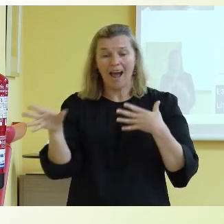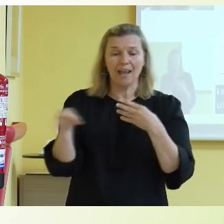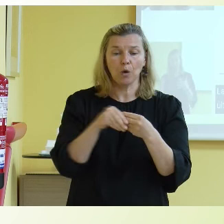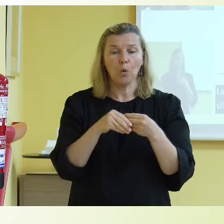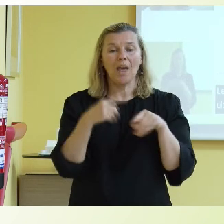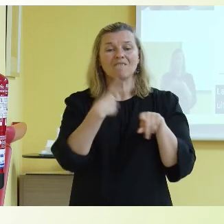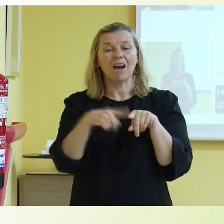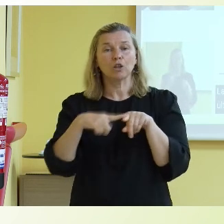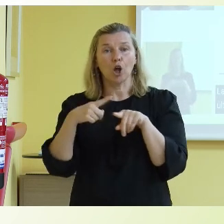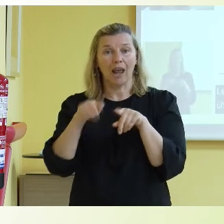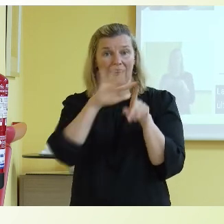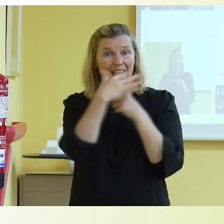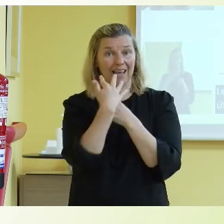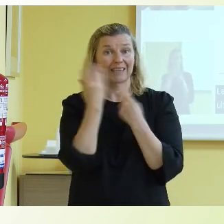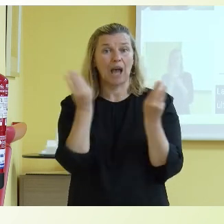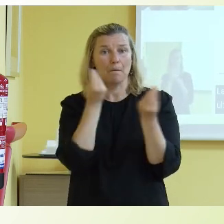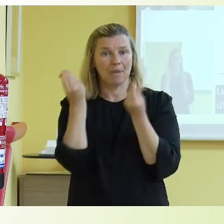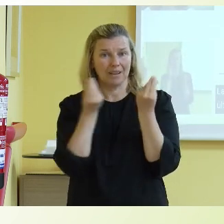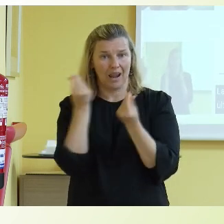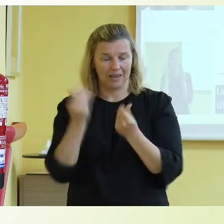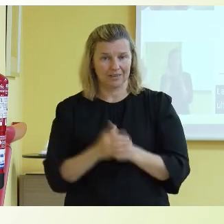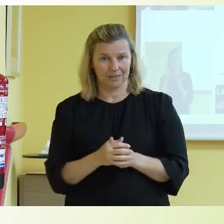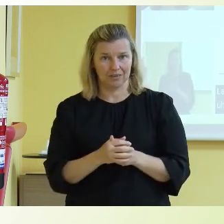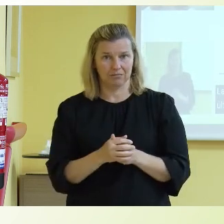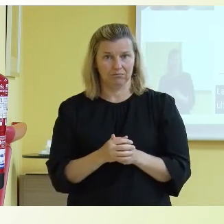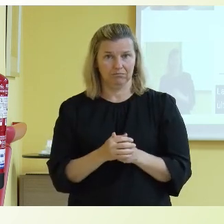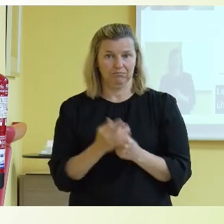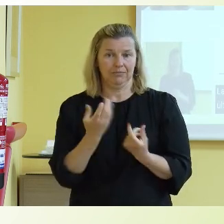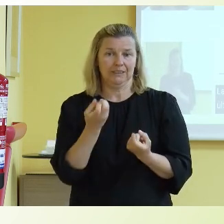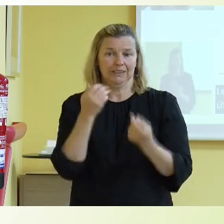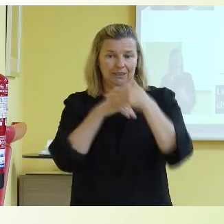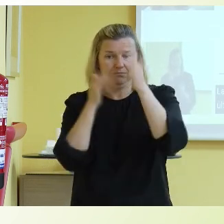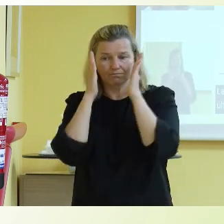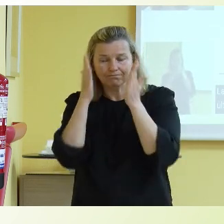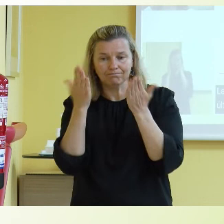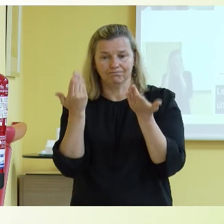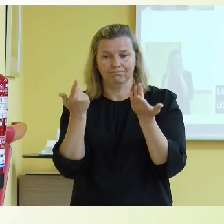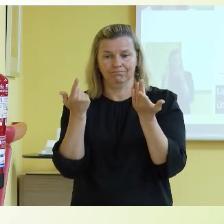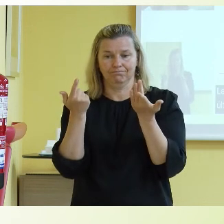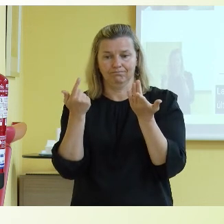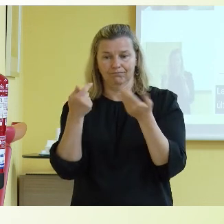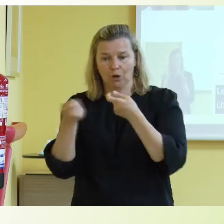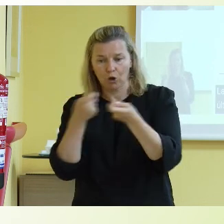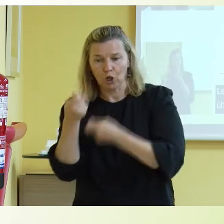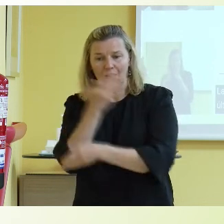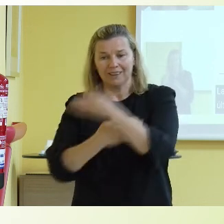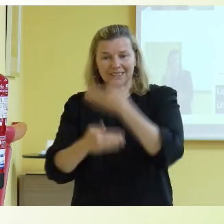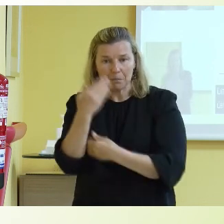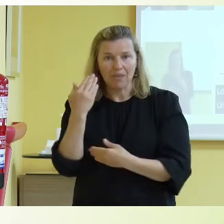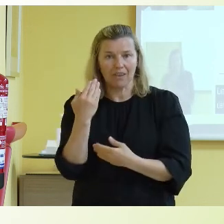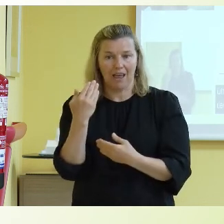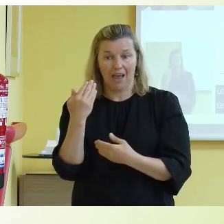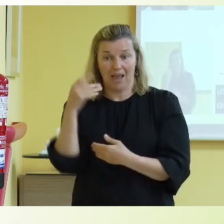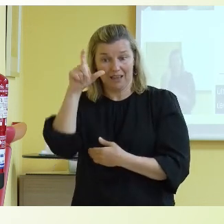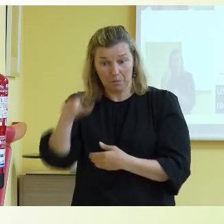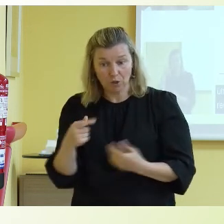factores ambientales que requieren una especial atención a la hora de controlar la discapacidad de los pacientes, como en